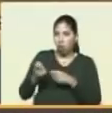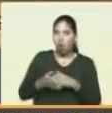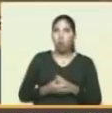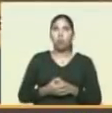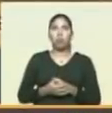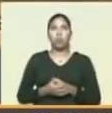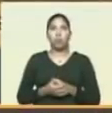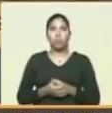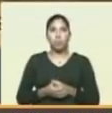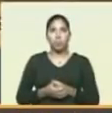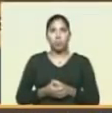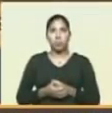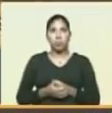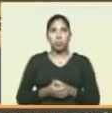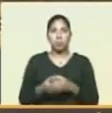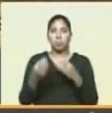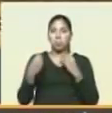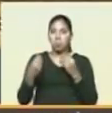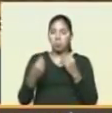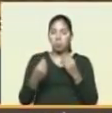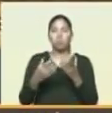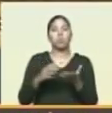para el tema agrícola.